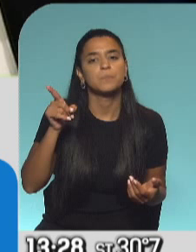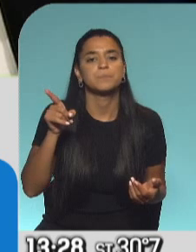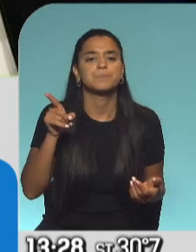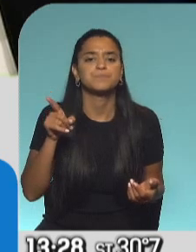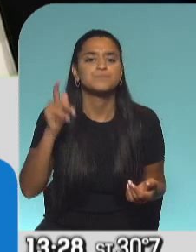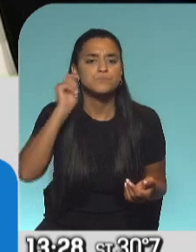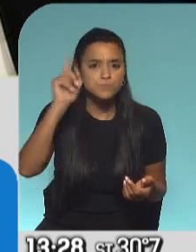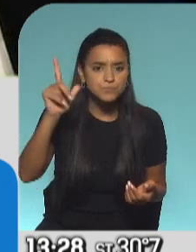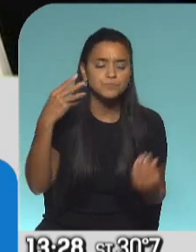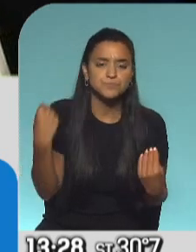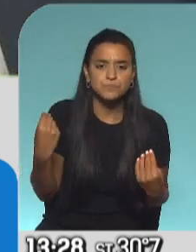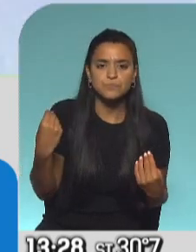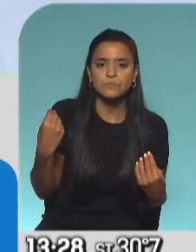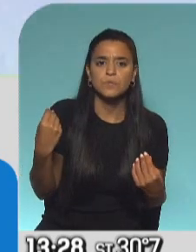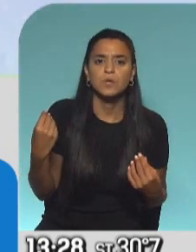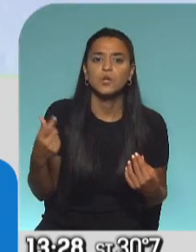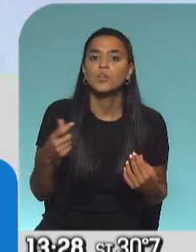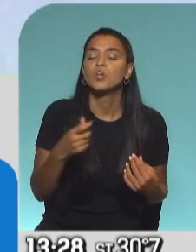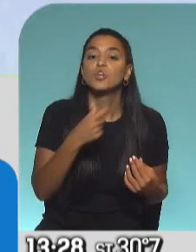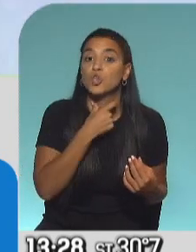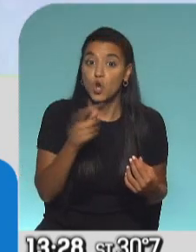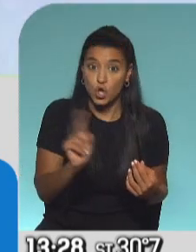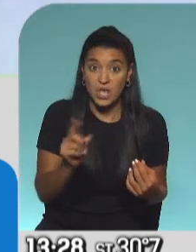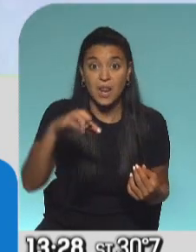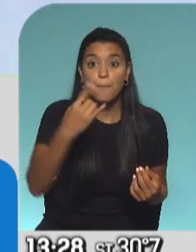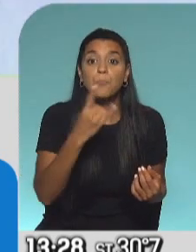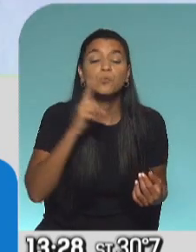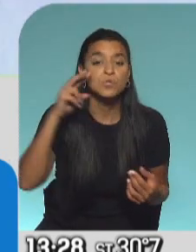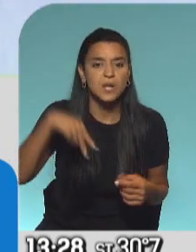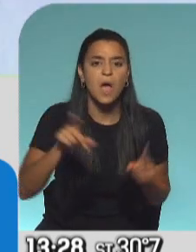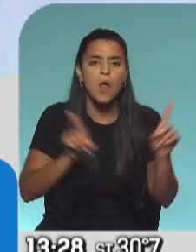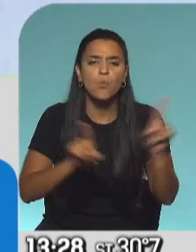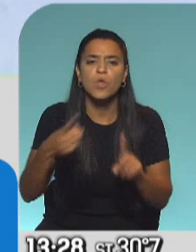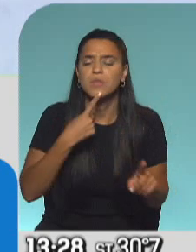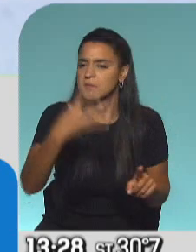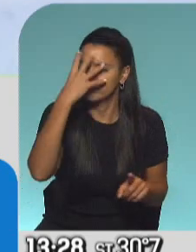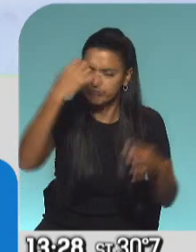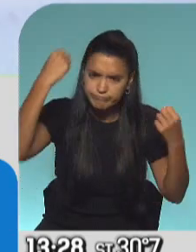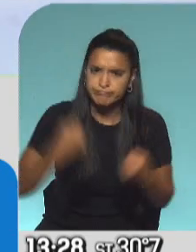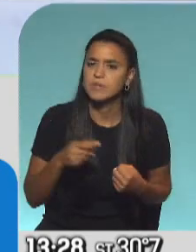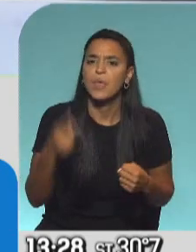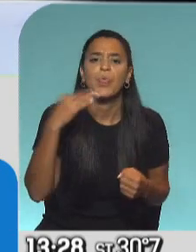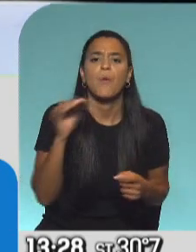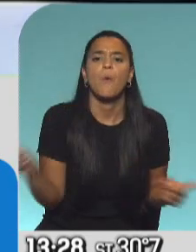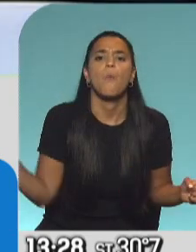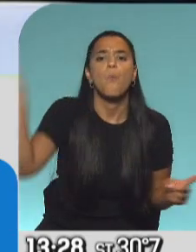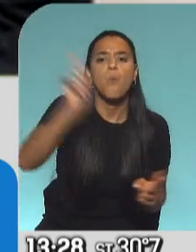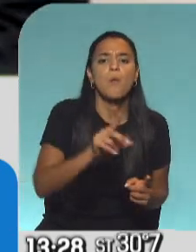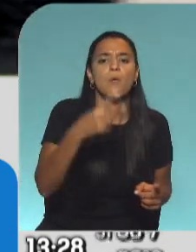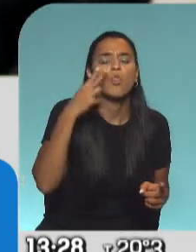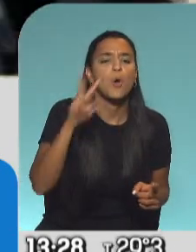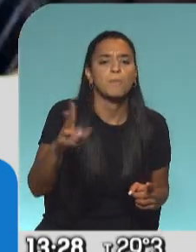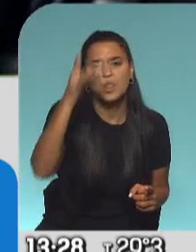se logró con el profundo desagrado de Putin, que algunos dicen que lo terminó de convencer de que tenía que volver en 2012 a